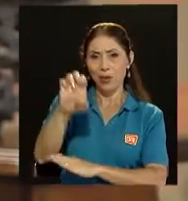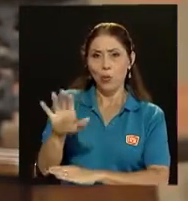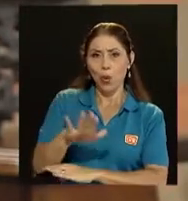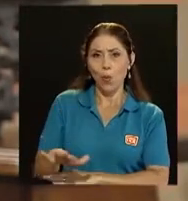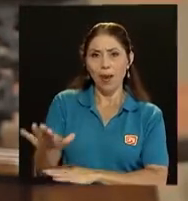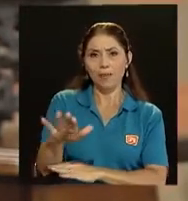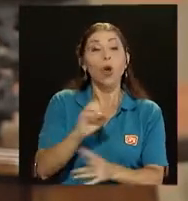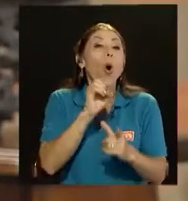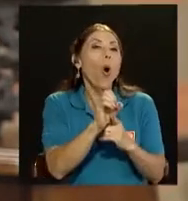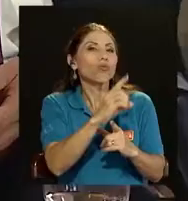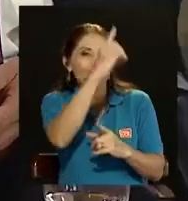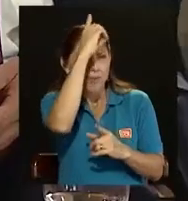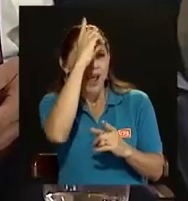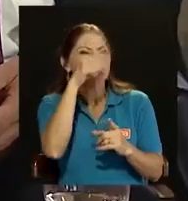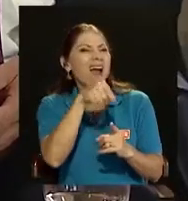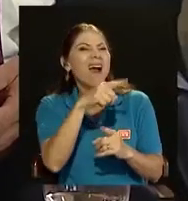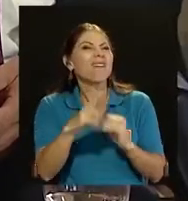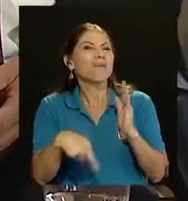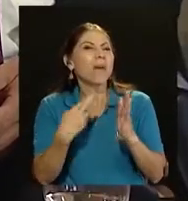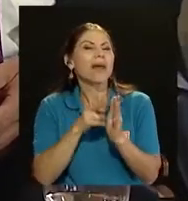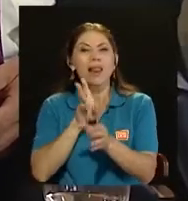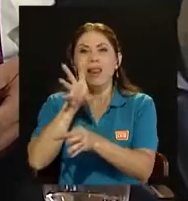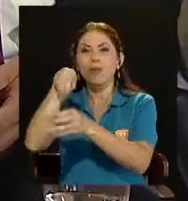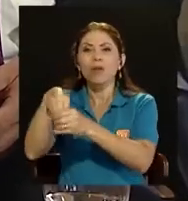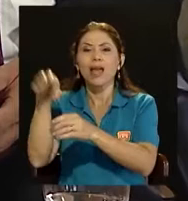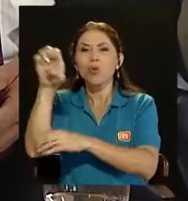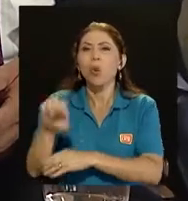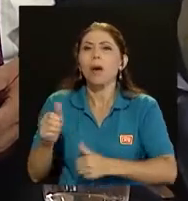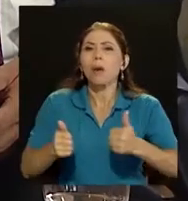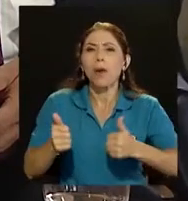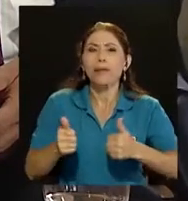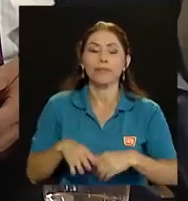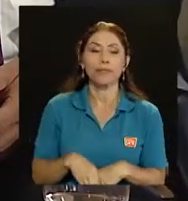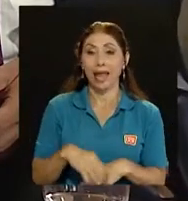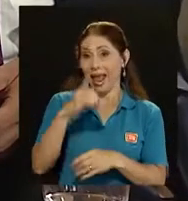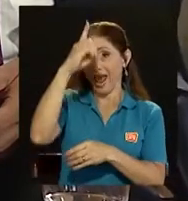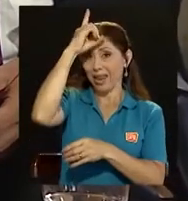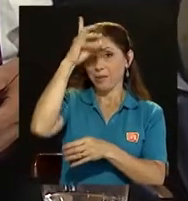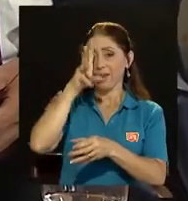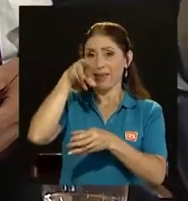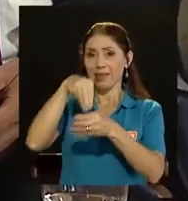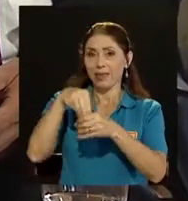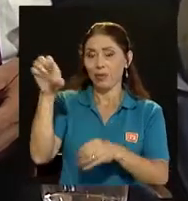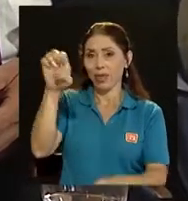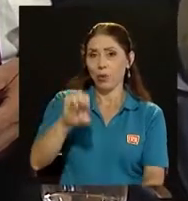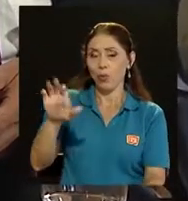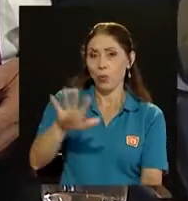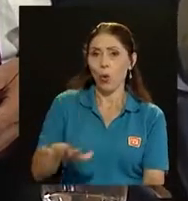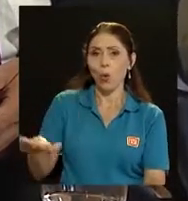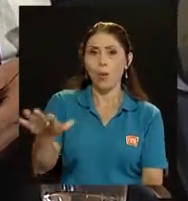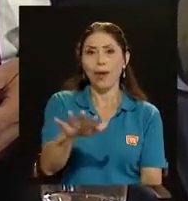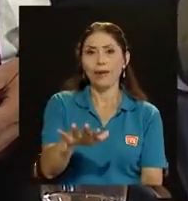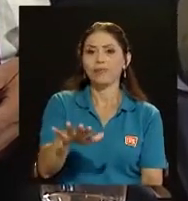o el papel de Alemania en Europa. El papel de Alemania en Europa es un papel que creo que